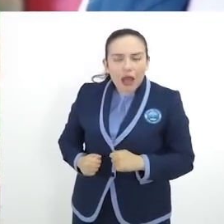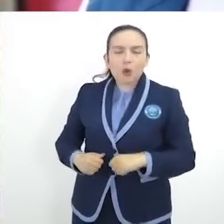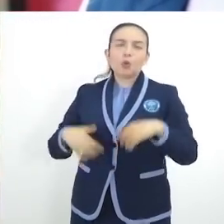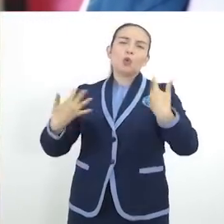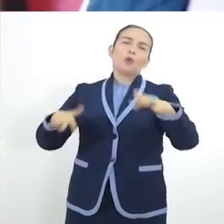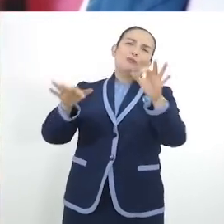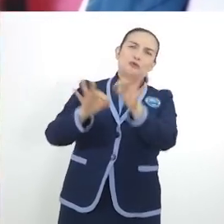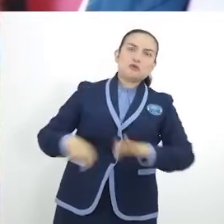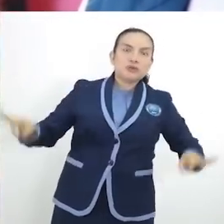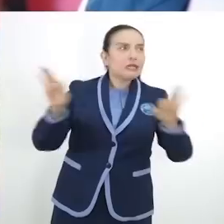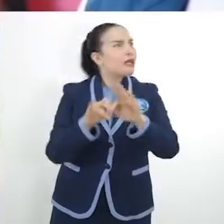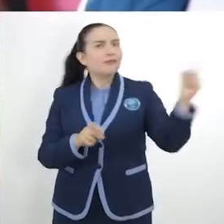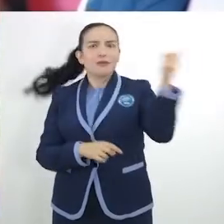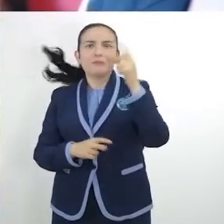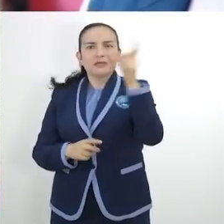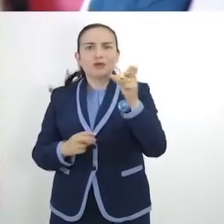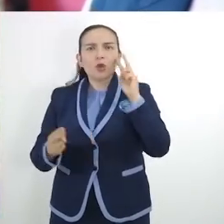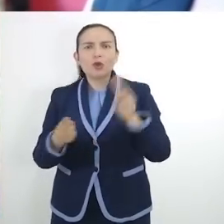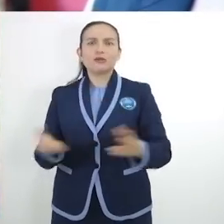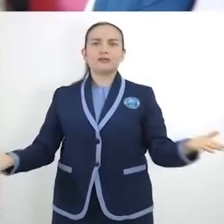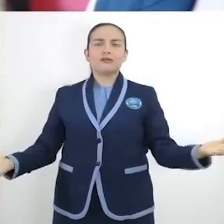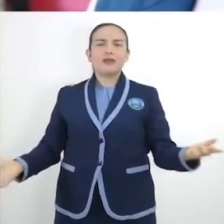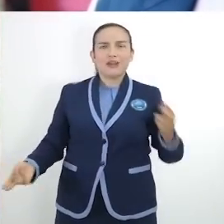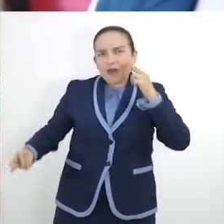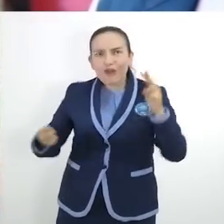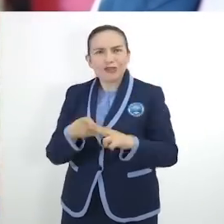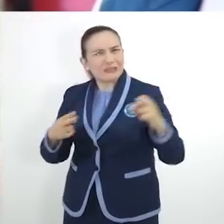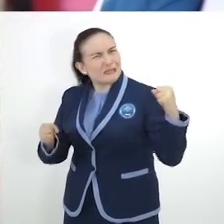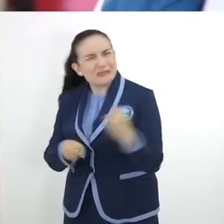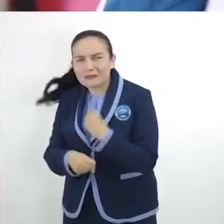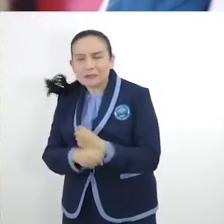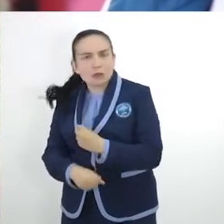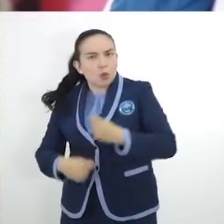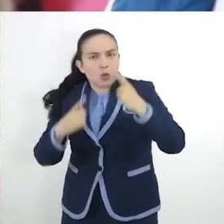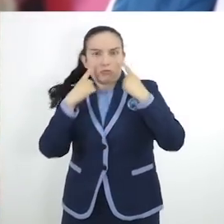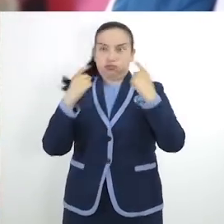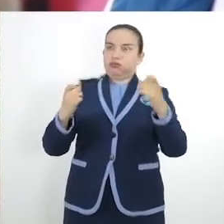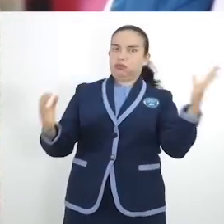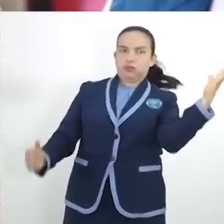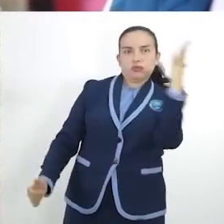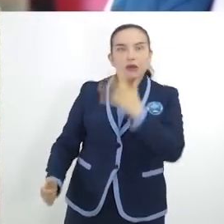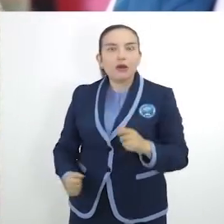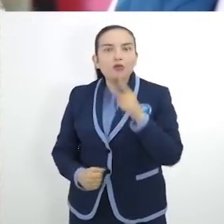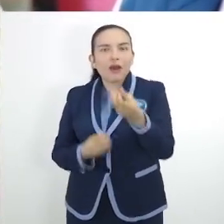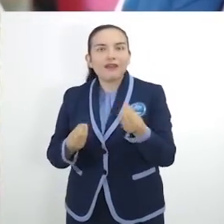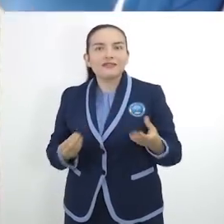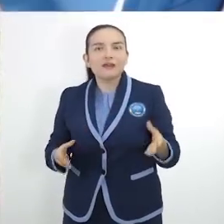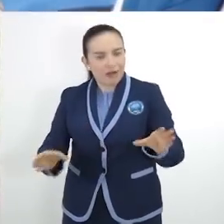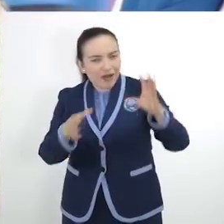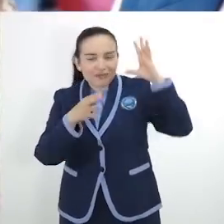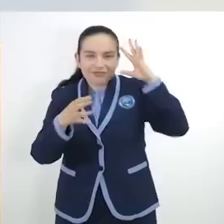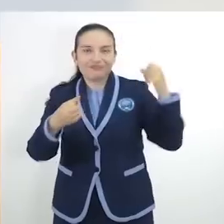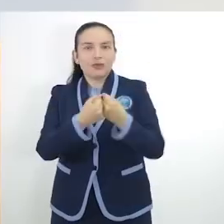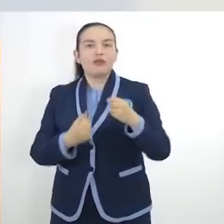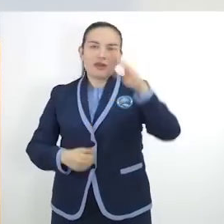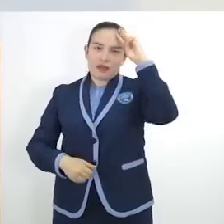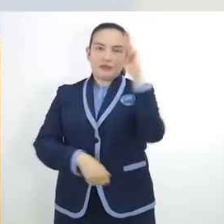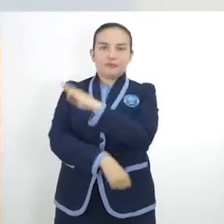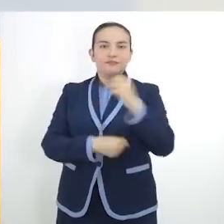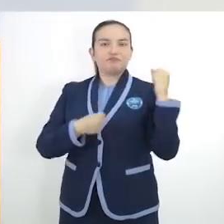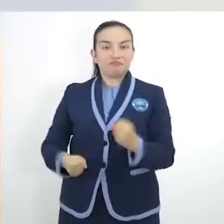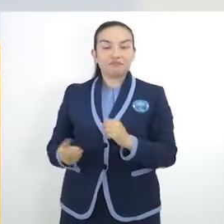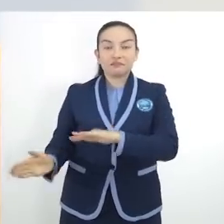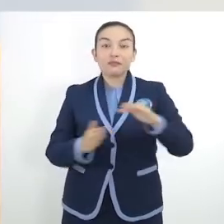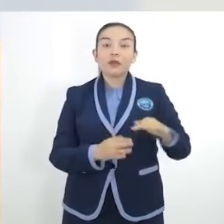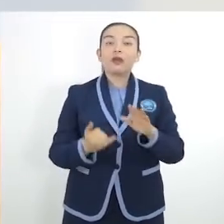es importante que la gente lo conozca, que conozcan la labor tan espectacular que hacen ustedes de la mano con su ejército. les participo